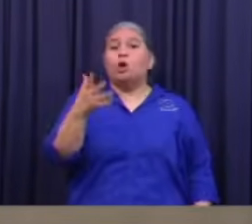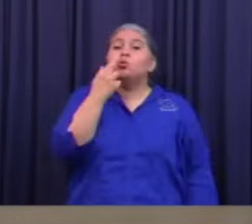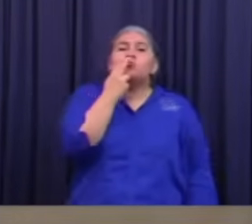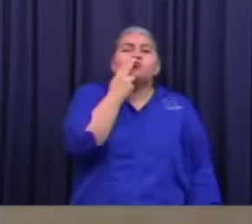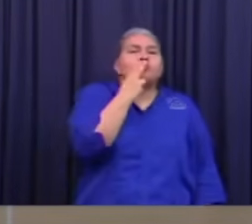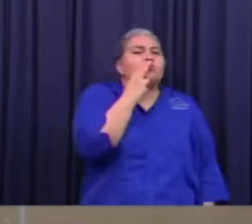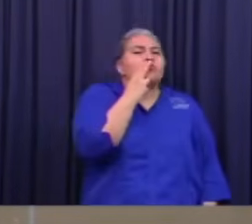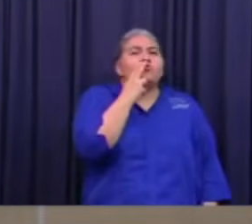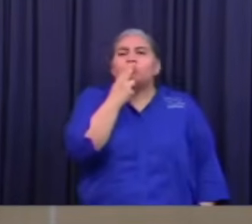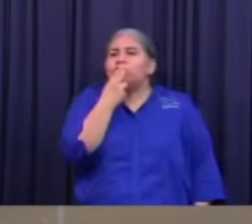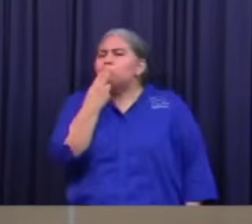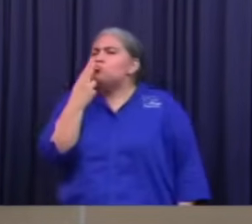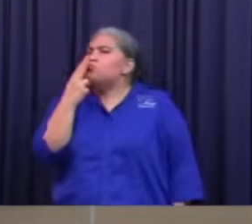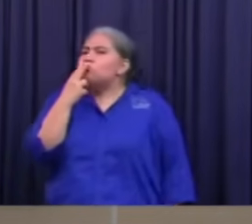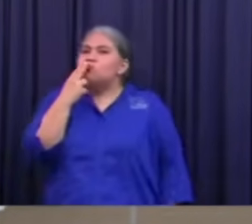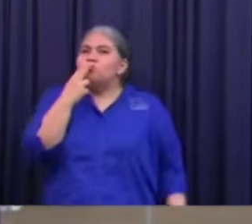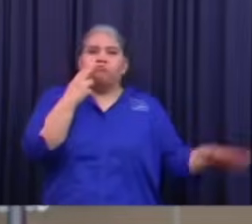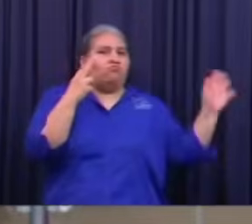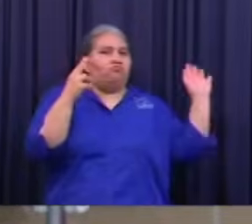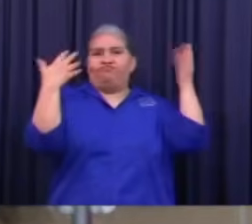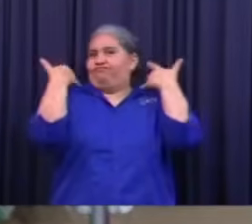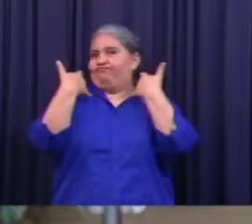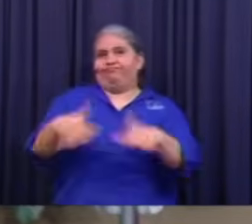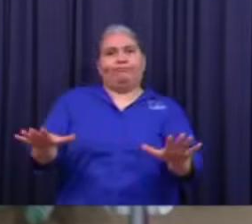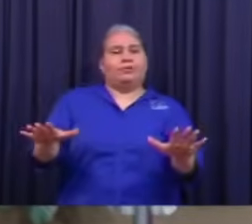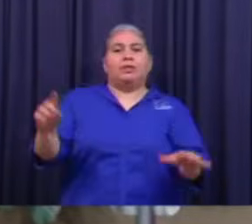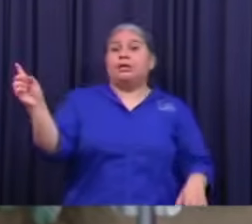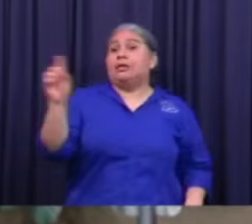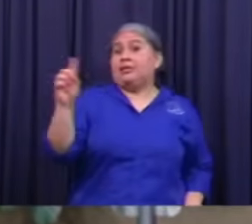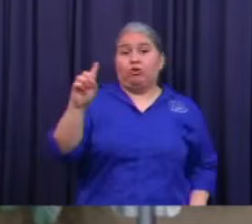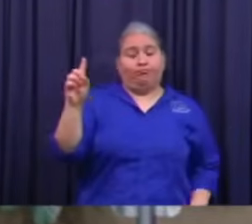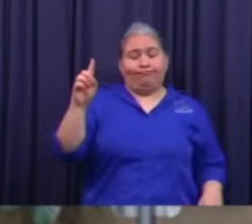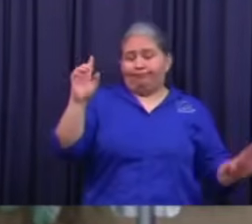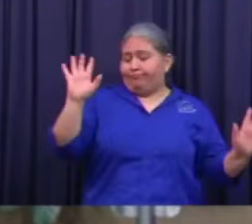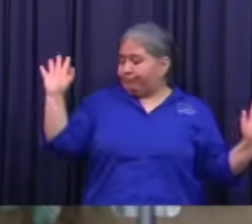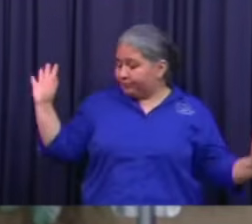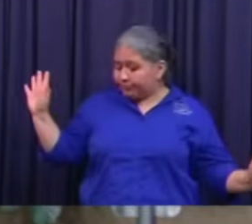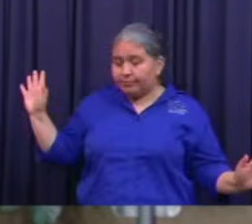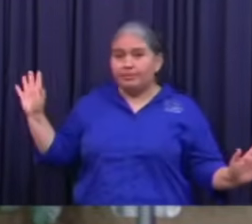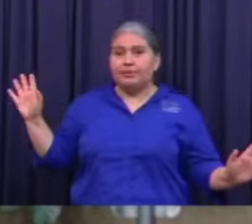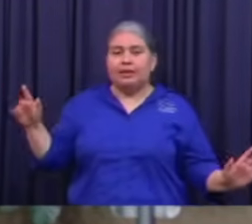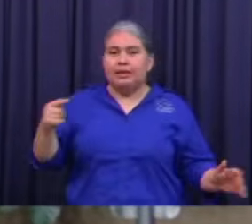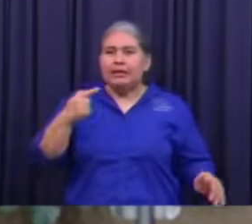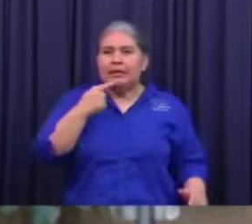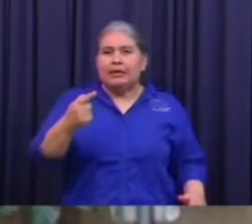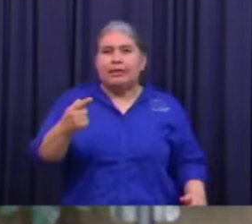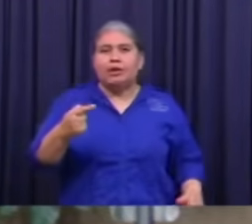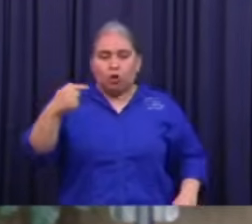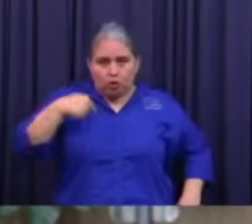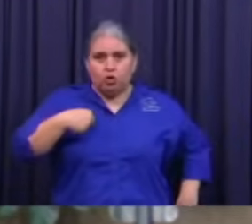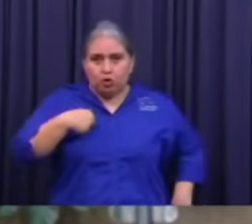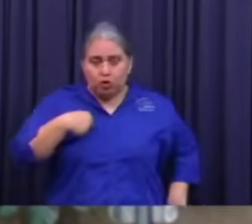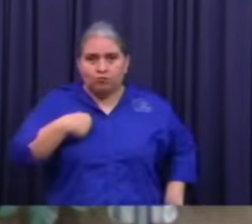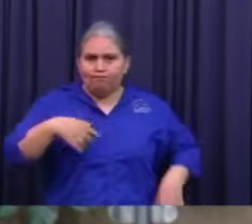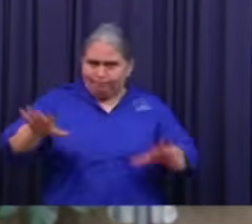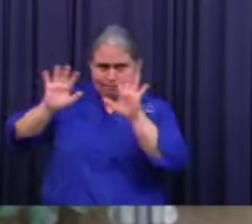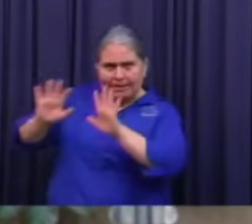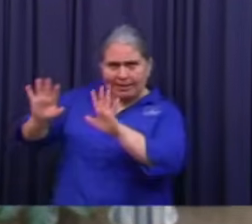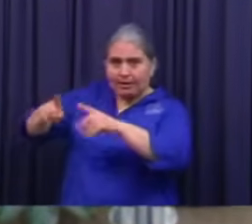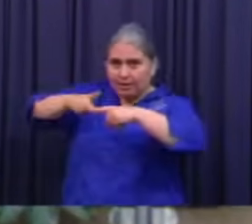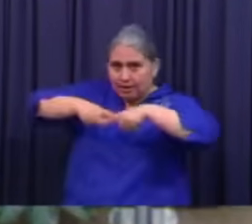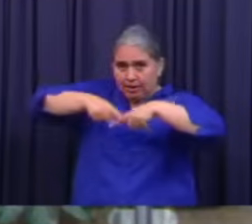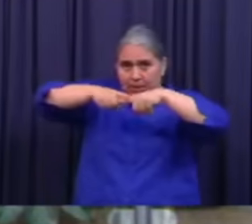y dije para mí mismo mientras averiguo si aquí está voy a parar y